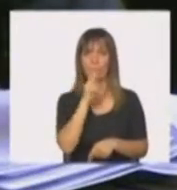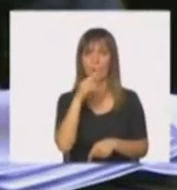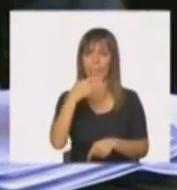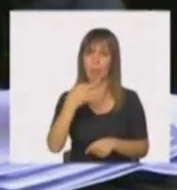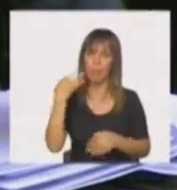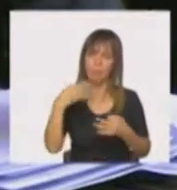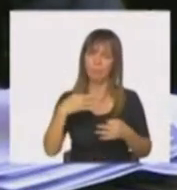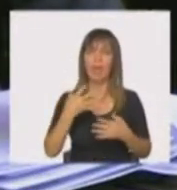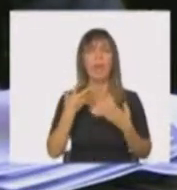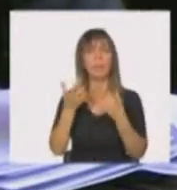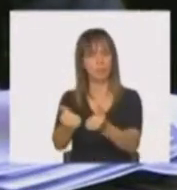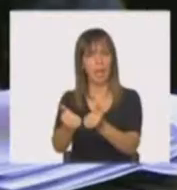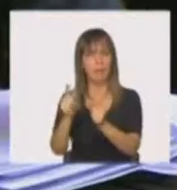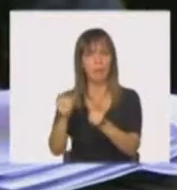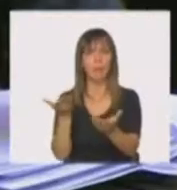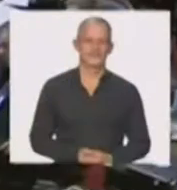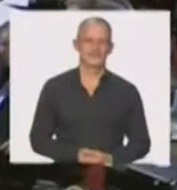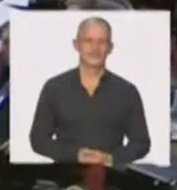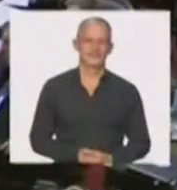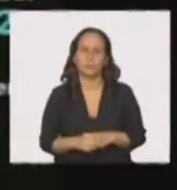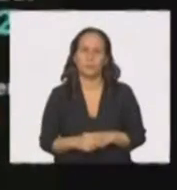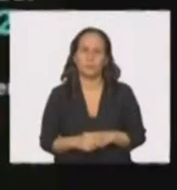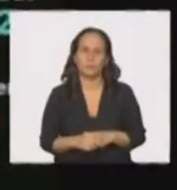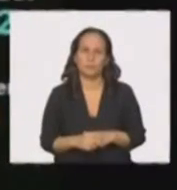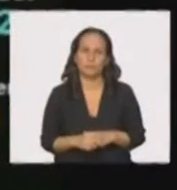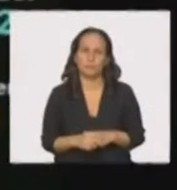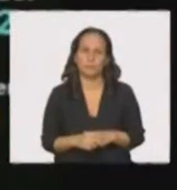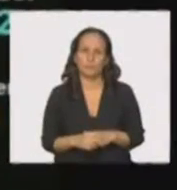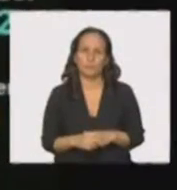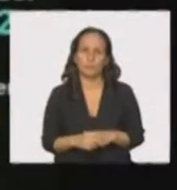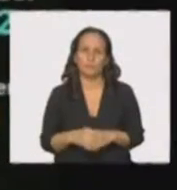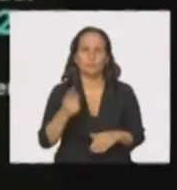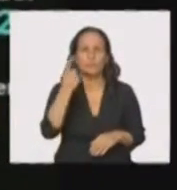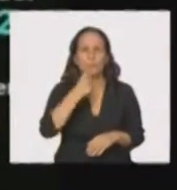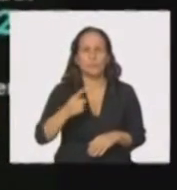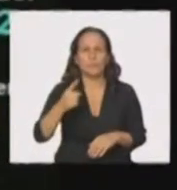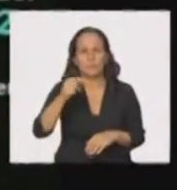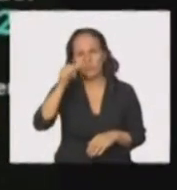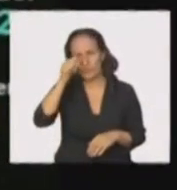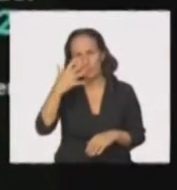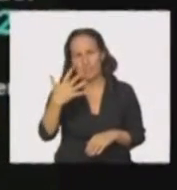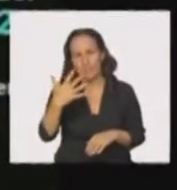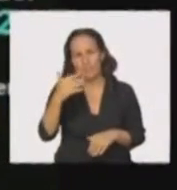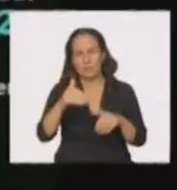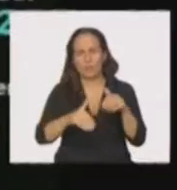ocupar espacios de representación en las listas. Entonces, justamente ese era,